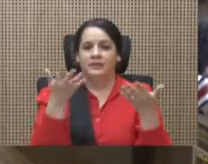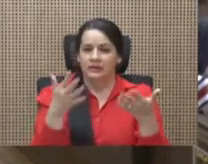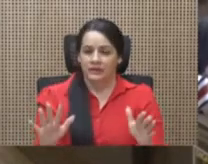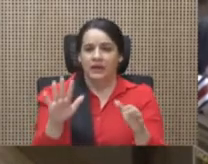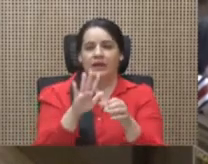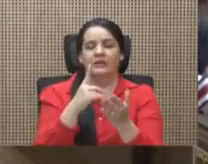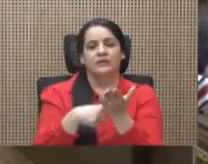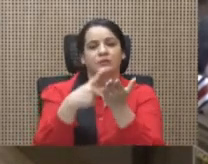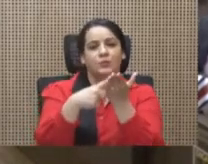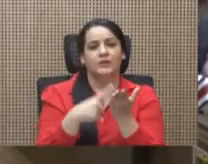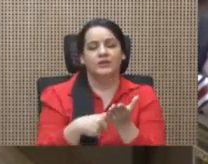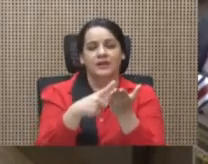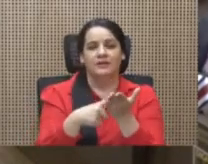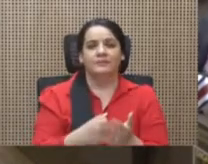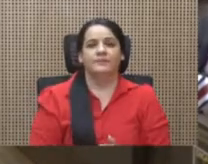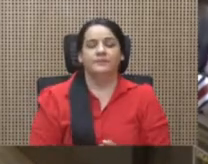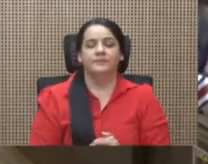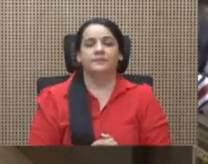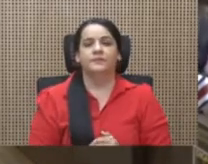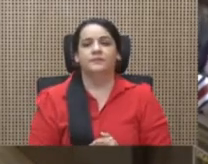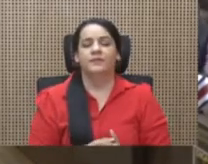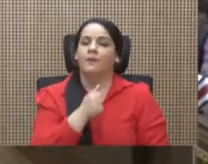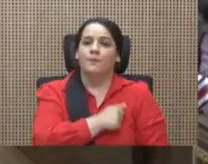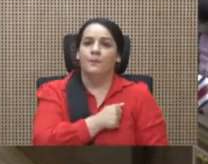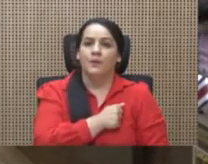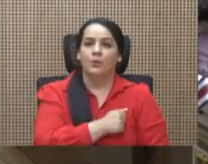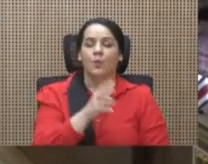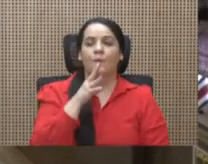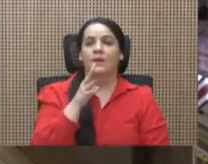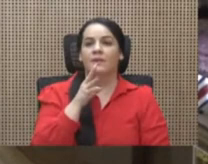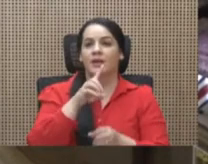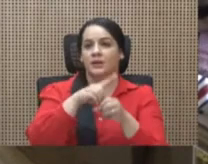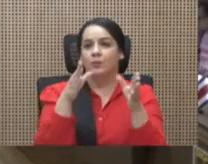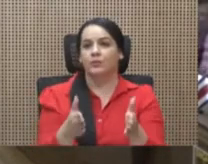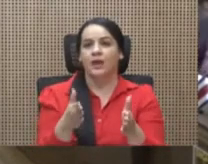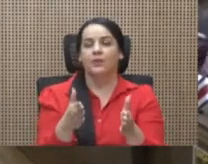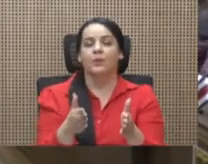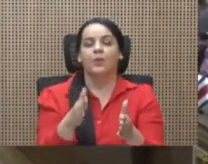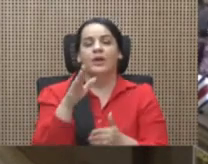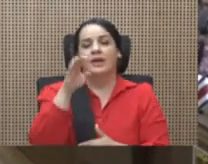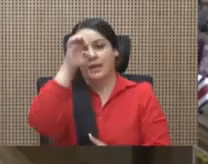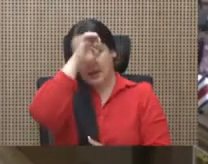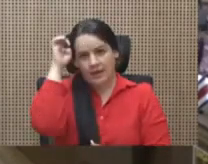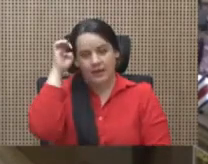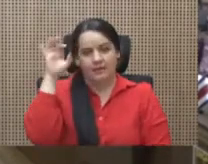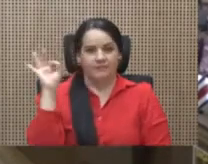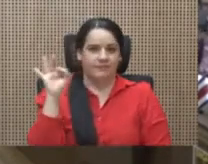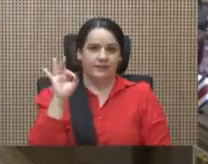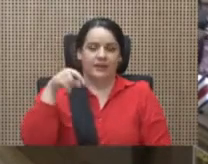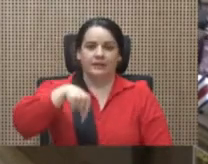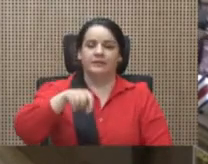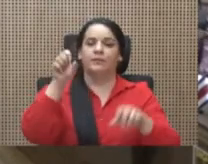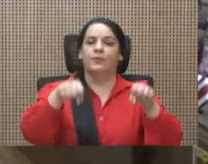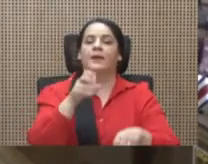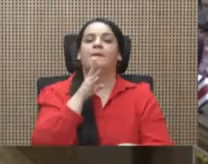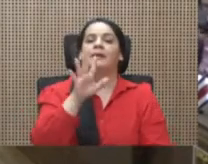suficientemente discutida, perdón, tiene la palabra el diputado don Eliezer Feinsa. Aquí se puede hablar